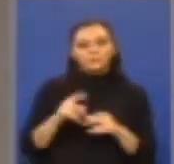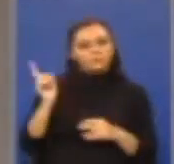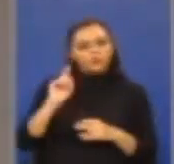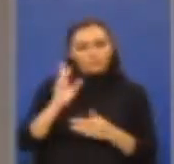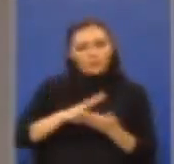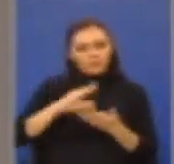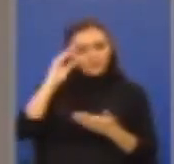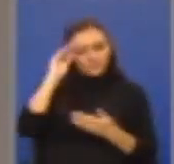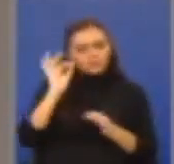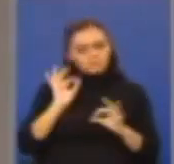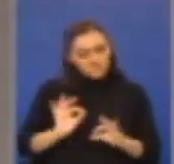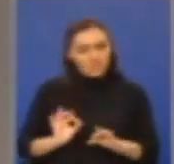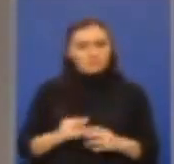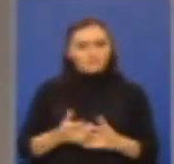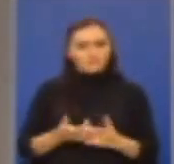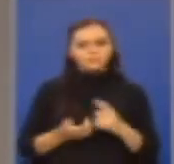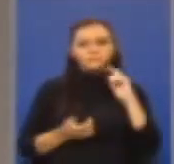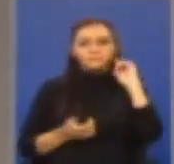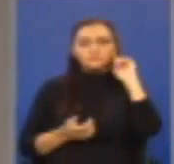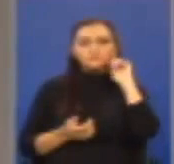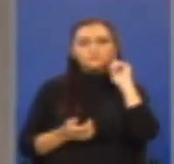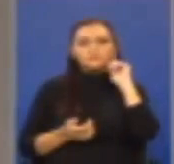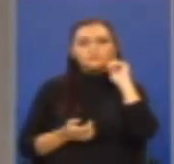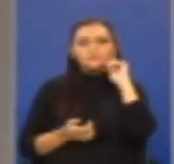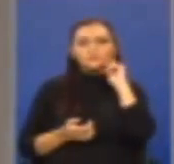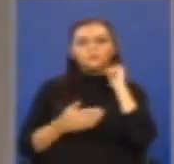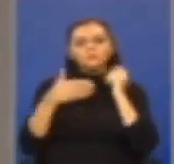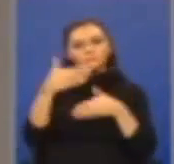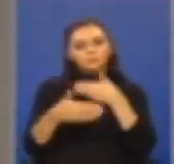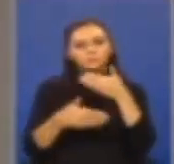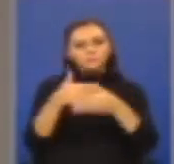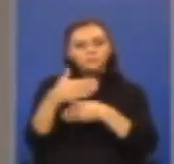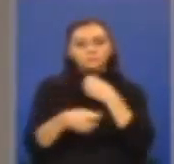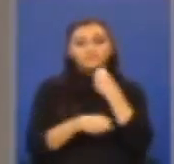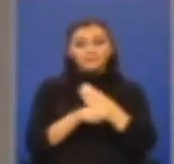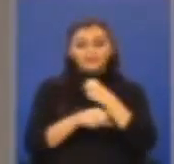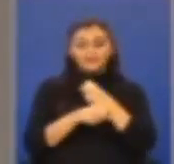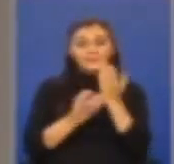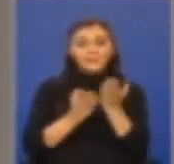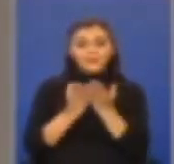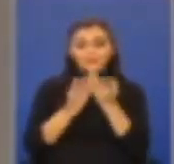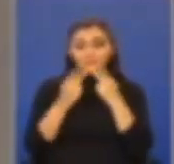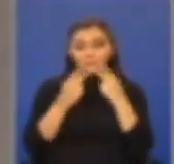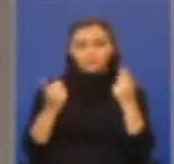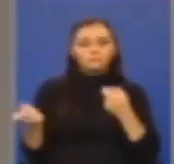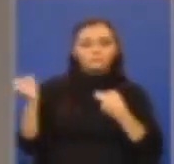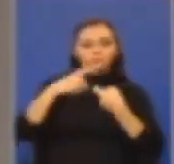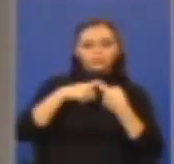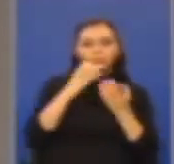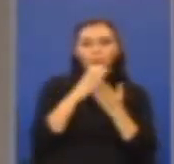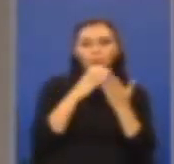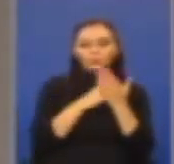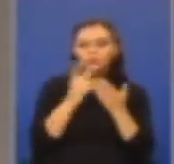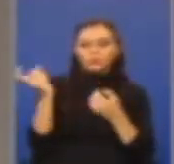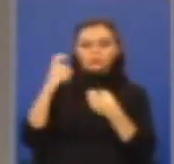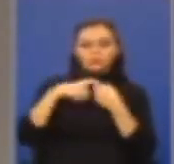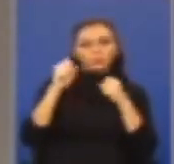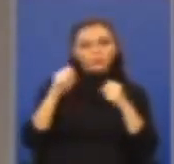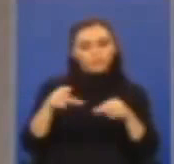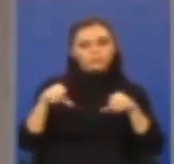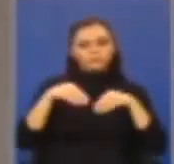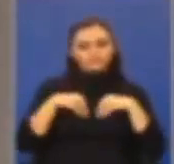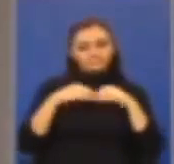el aprendizaje, sino que estamos trabajando arduamente para que nuestros servidores públicos en todo el país puedan recibir